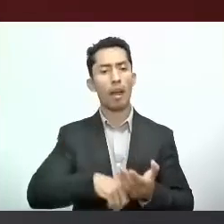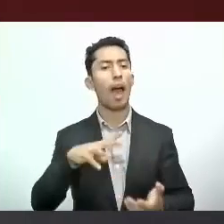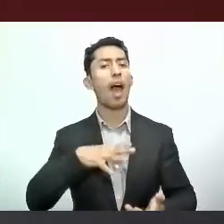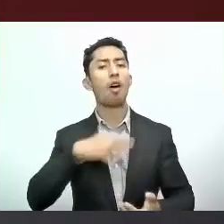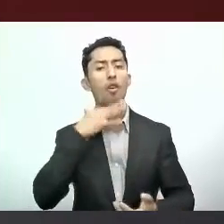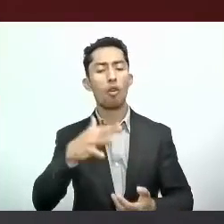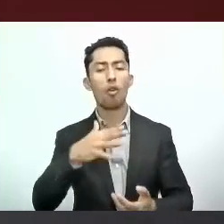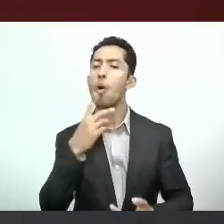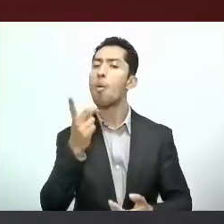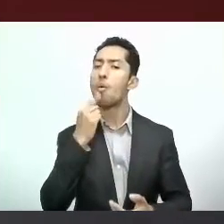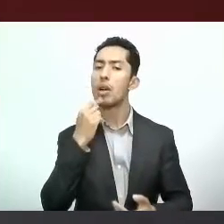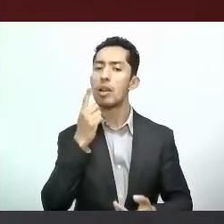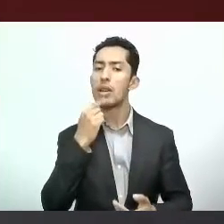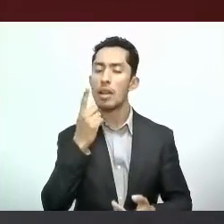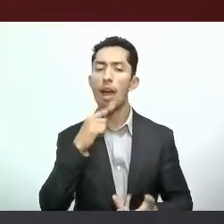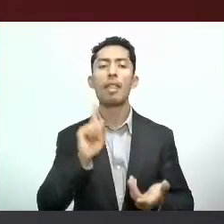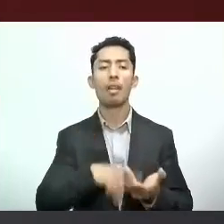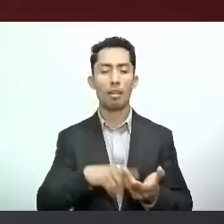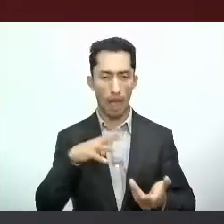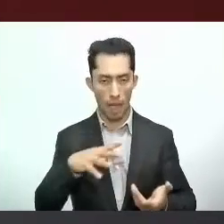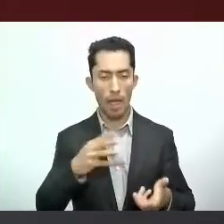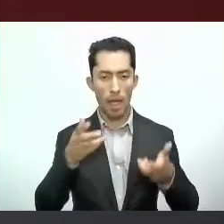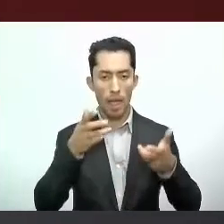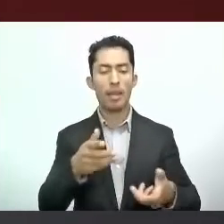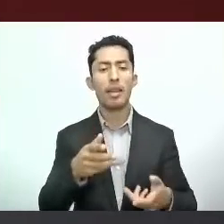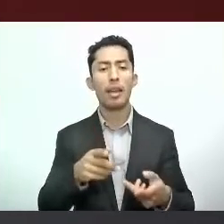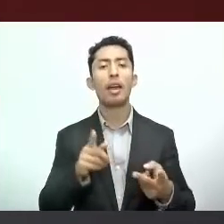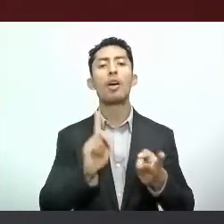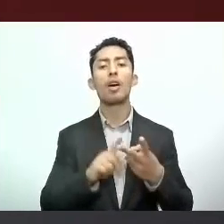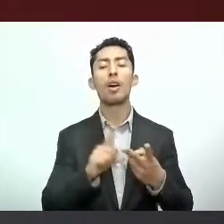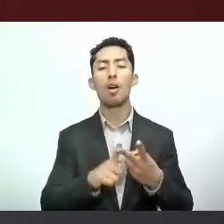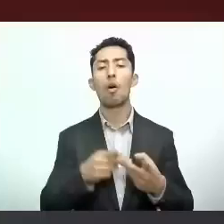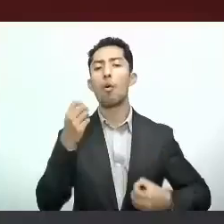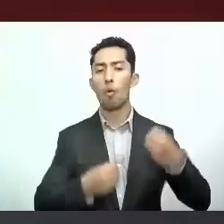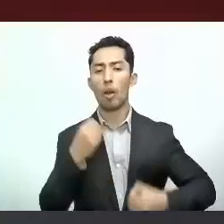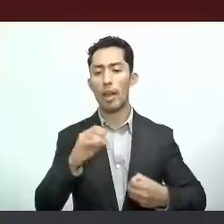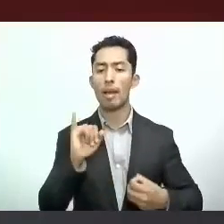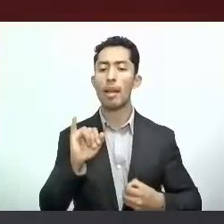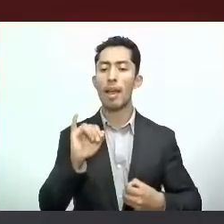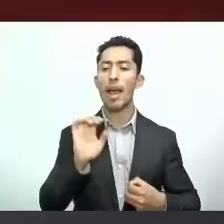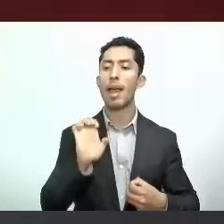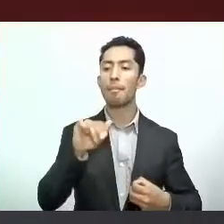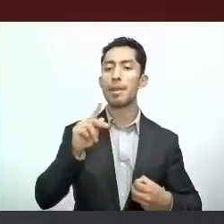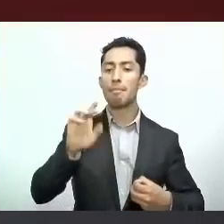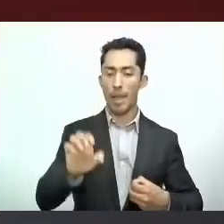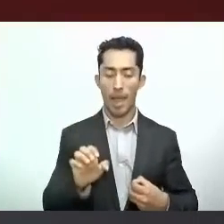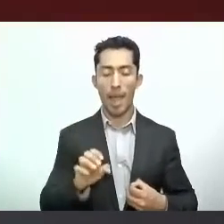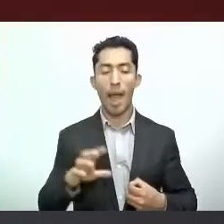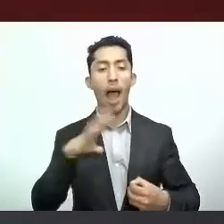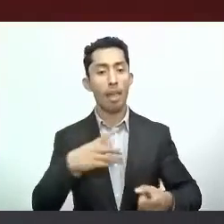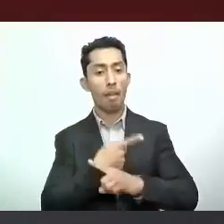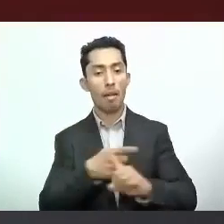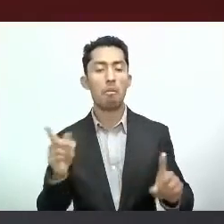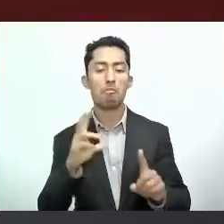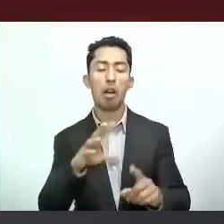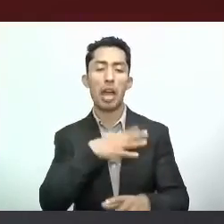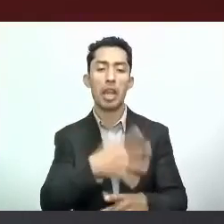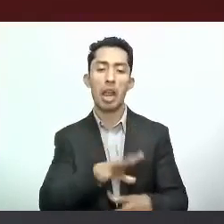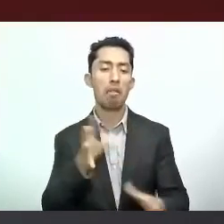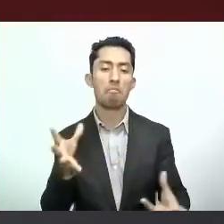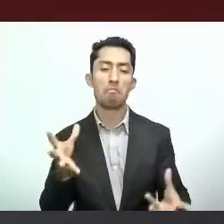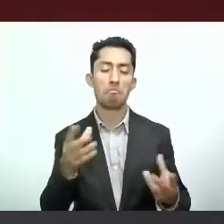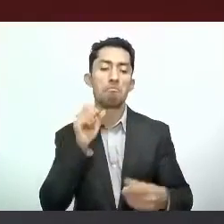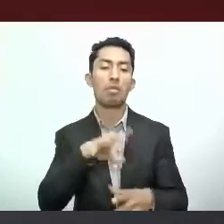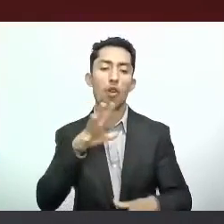tránsito. Y en el segundo lugar están los jueces, pero es de la ENVIPE. Y no se hace la distinción. Espero haber contestado. Y